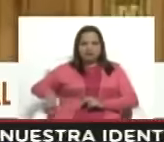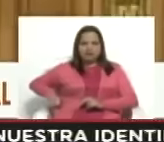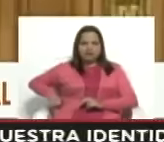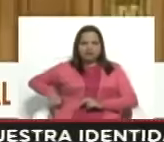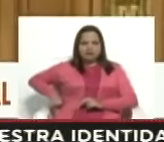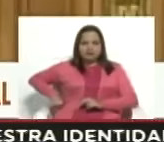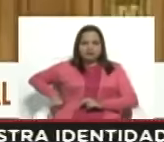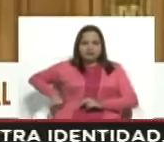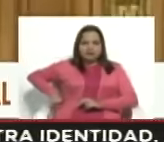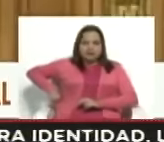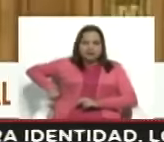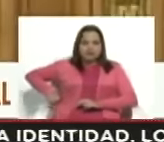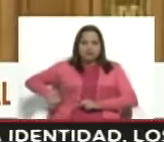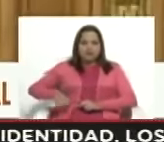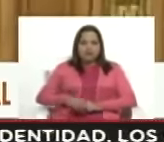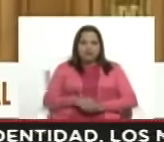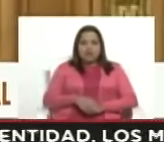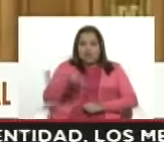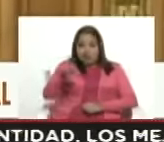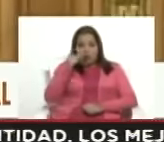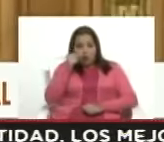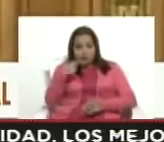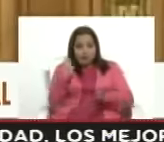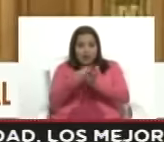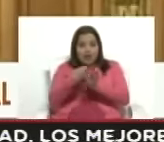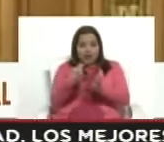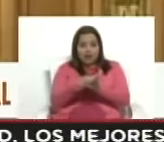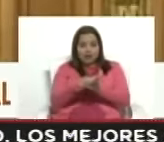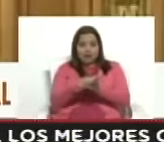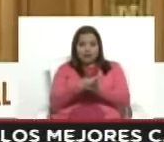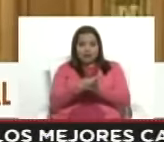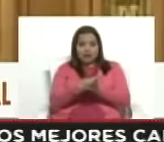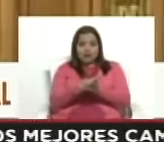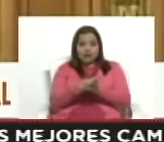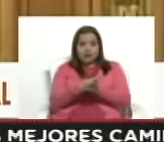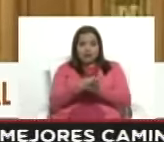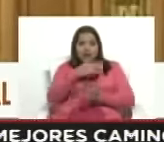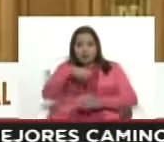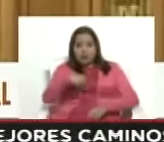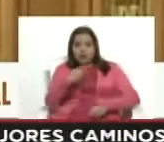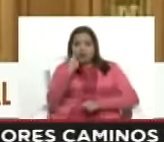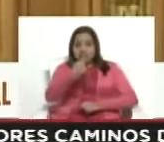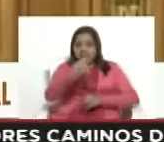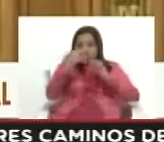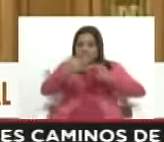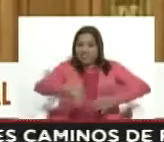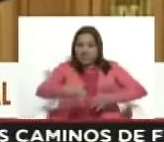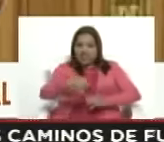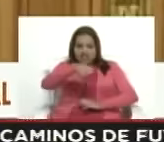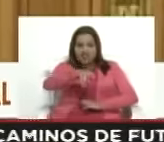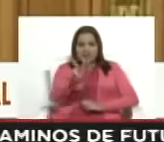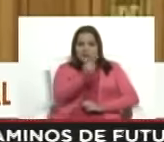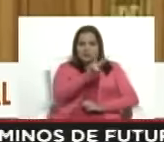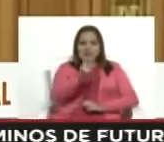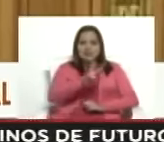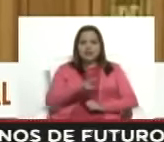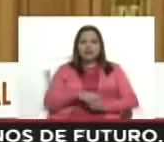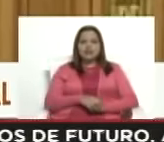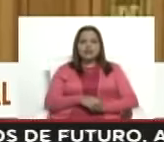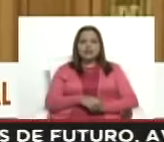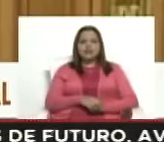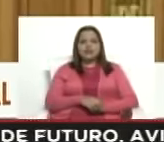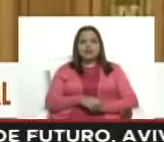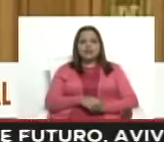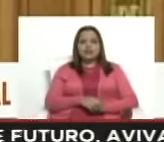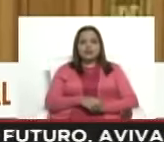Un agente. Ese es un agente que pudo haber dicho la verdad aquí en Venezuela.